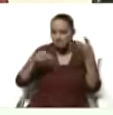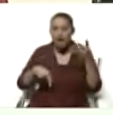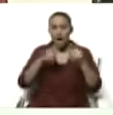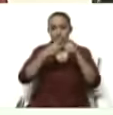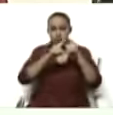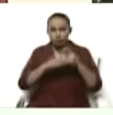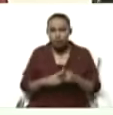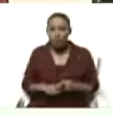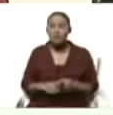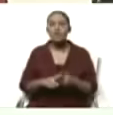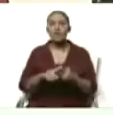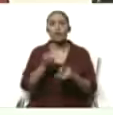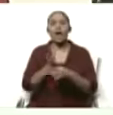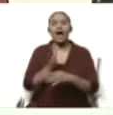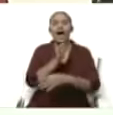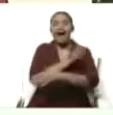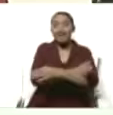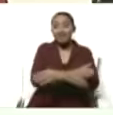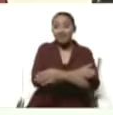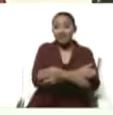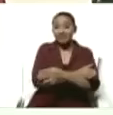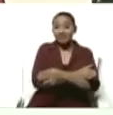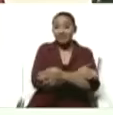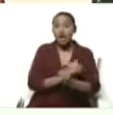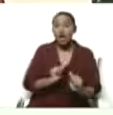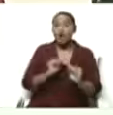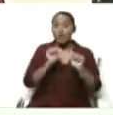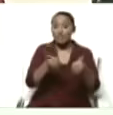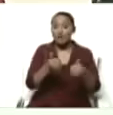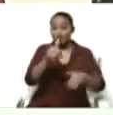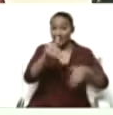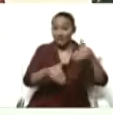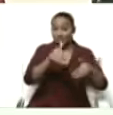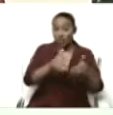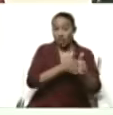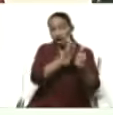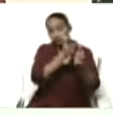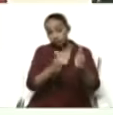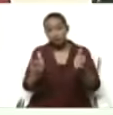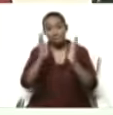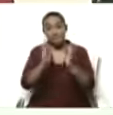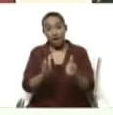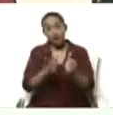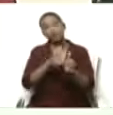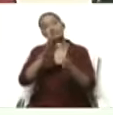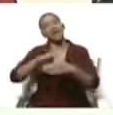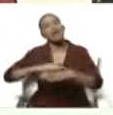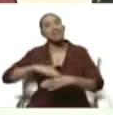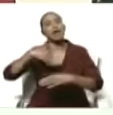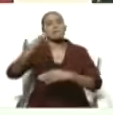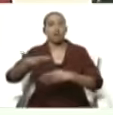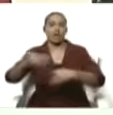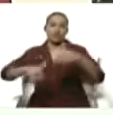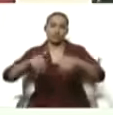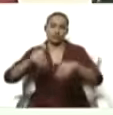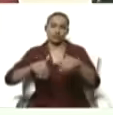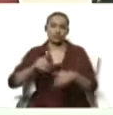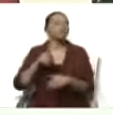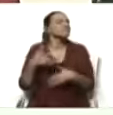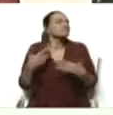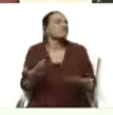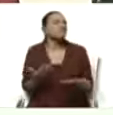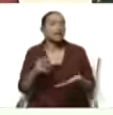previas antes durante y después y después Qué significa esto